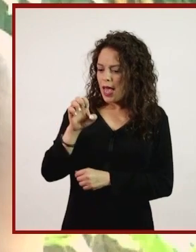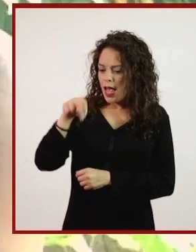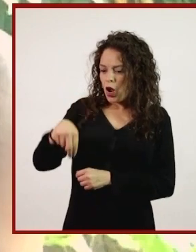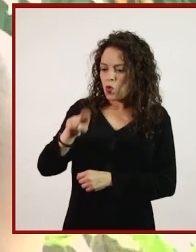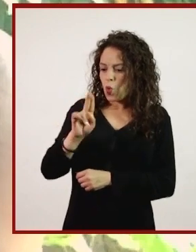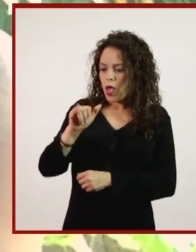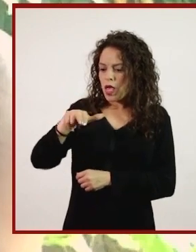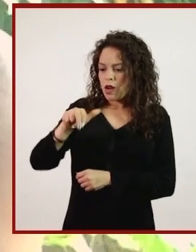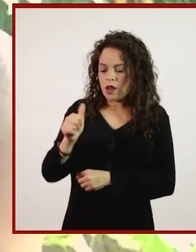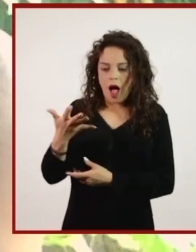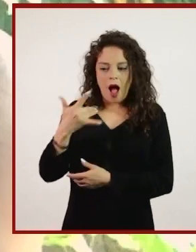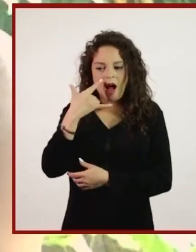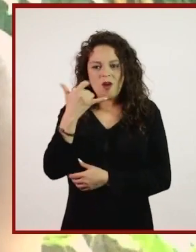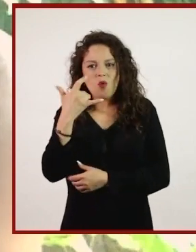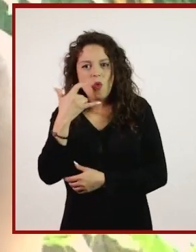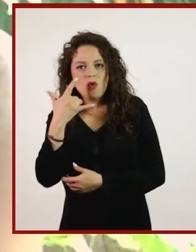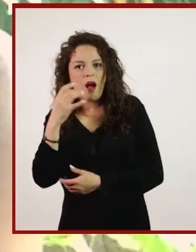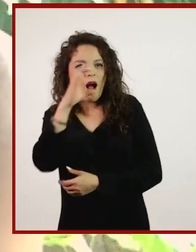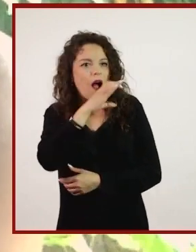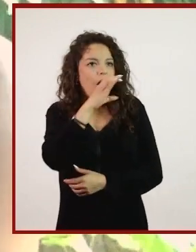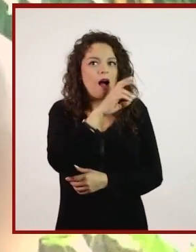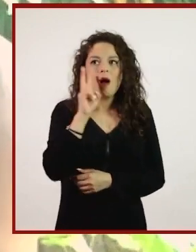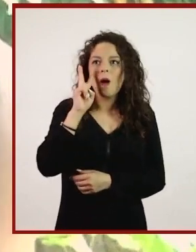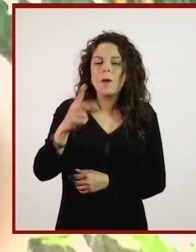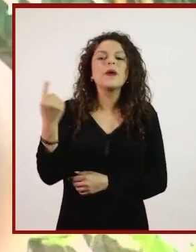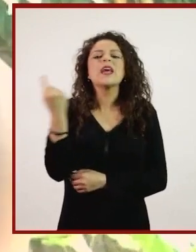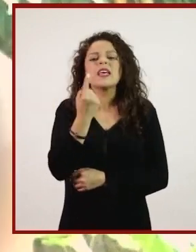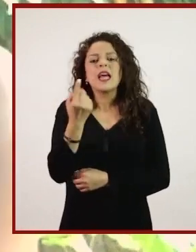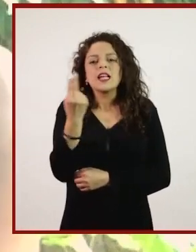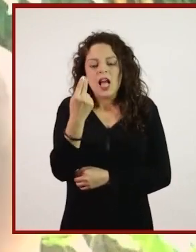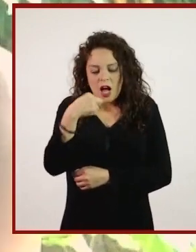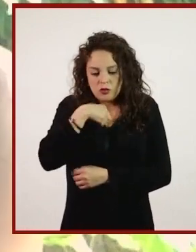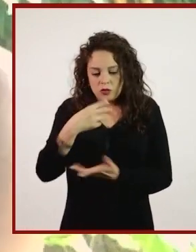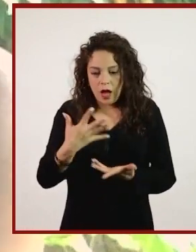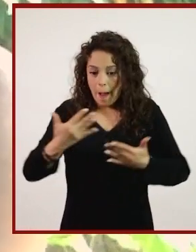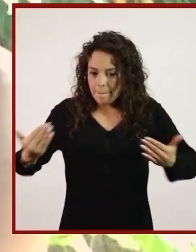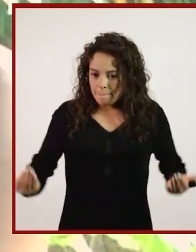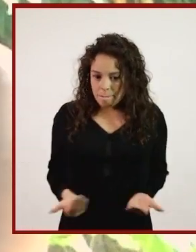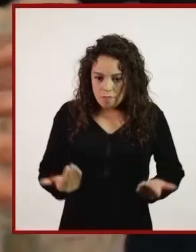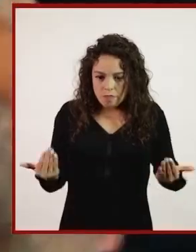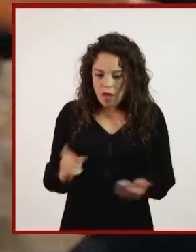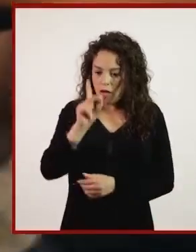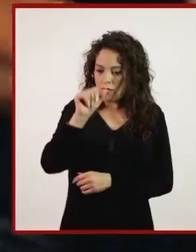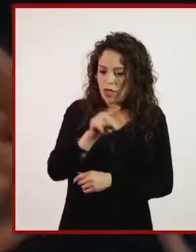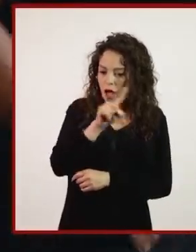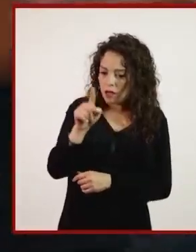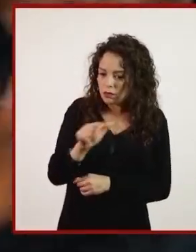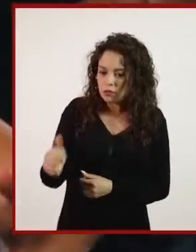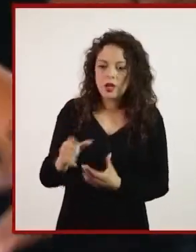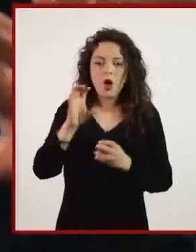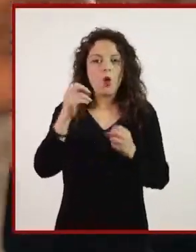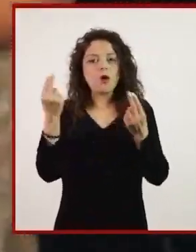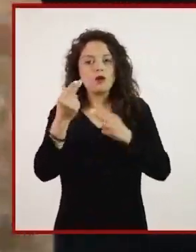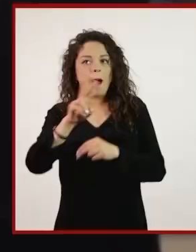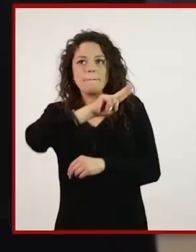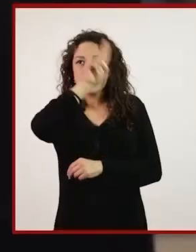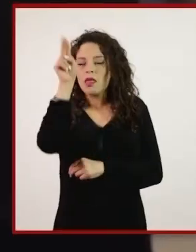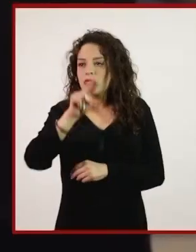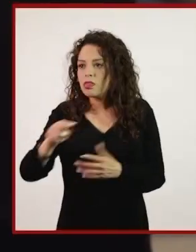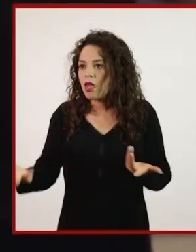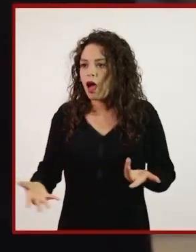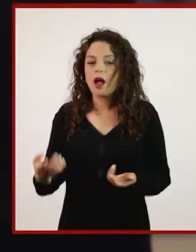Creo que eso, para mí es la curiosidad genuina, ¿no? El decir, ¿qué necesitamos? Danzar,